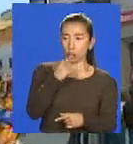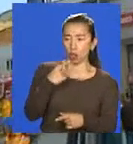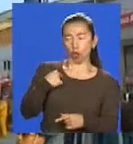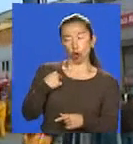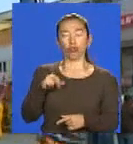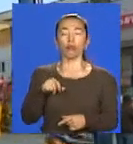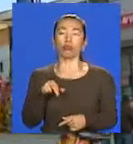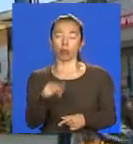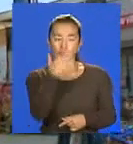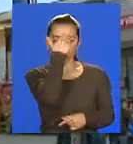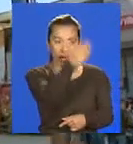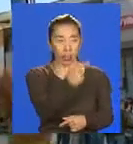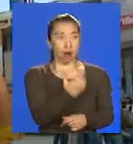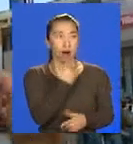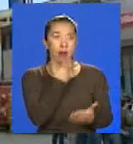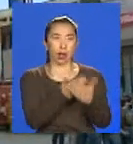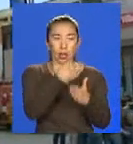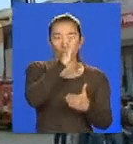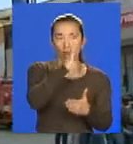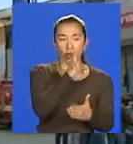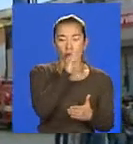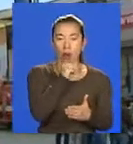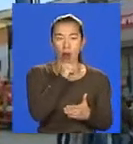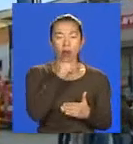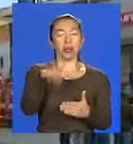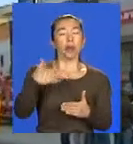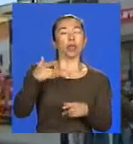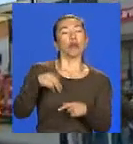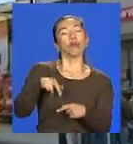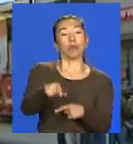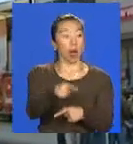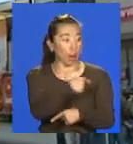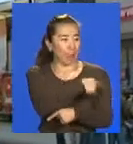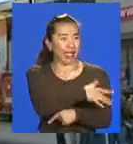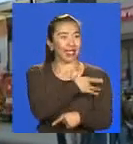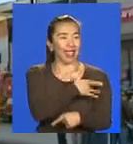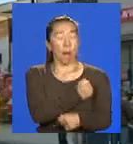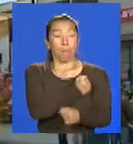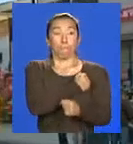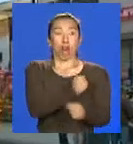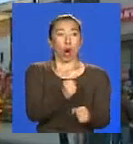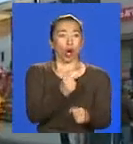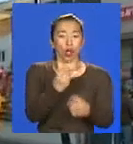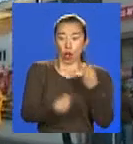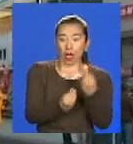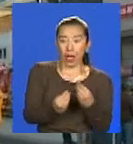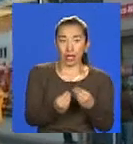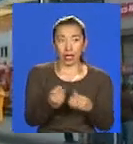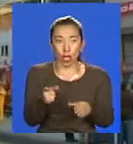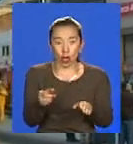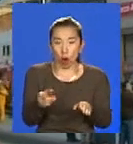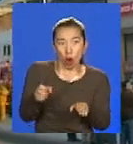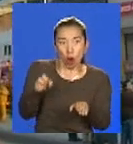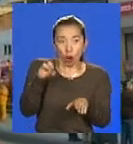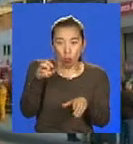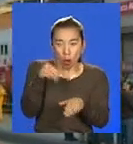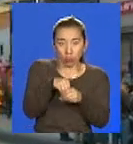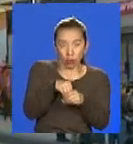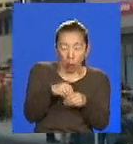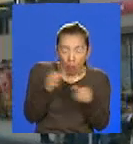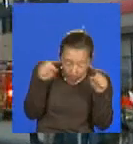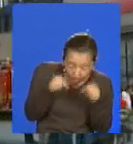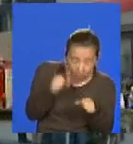a Dios no pasó nada. Ya a media cuadra fue cuando sentí la explosión. Lo único que hice fue parquearme en el vehículo y pues como todo